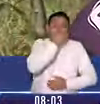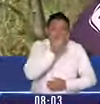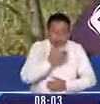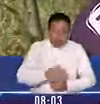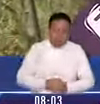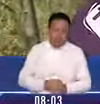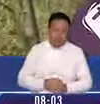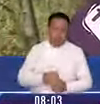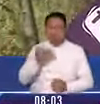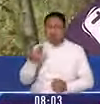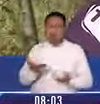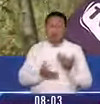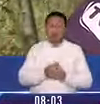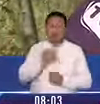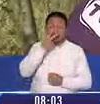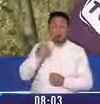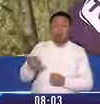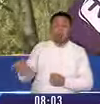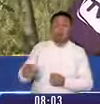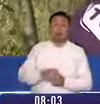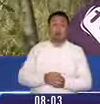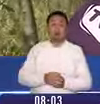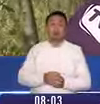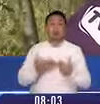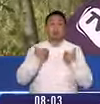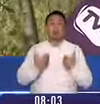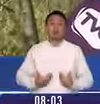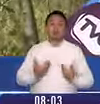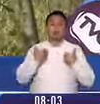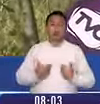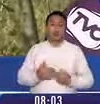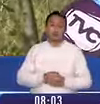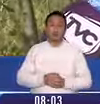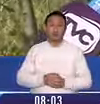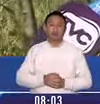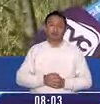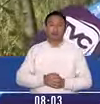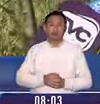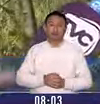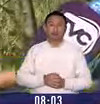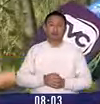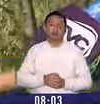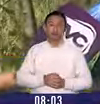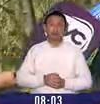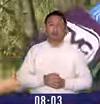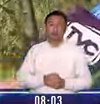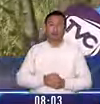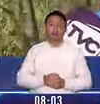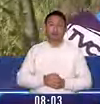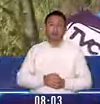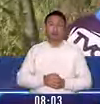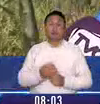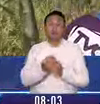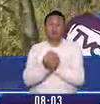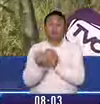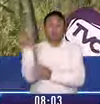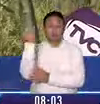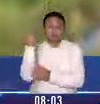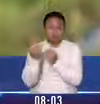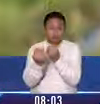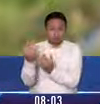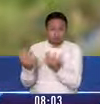al parecer observó que hay un cuerpo unas osamentas en las en las hierbas en los